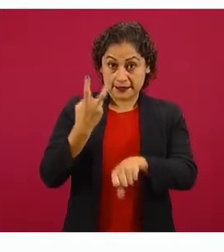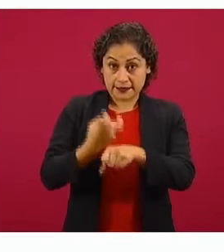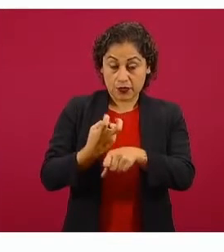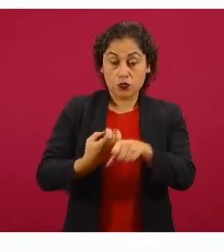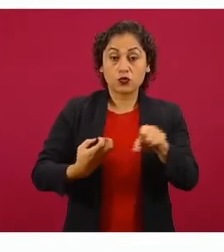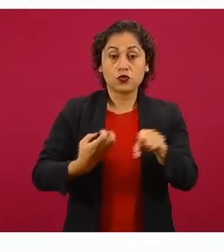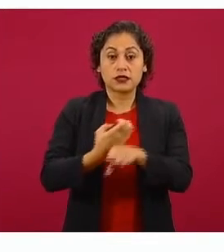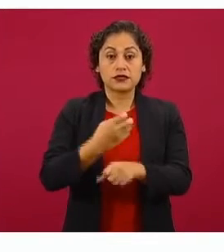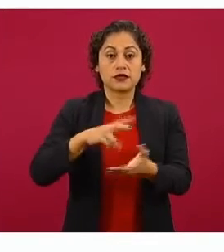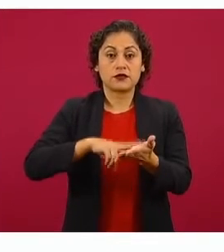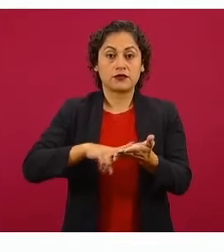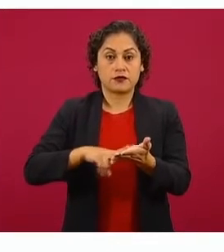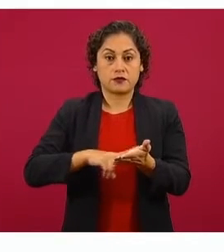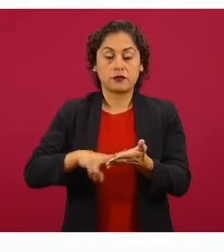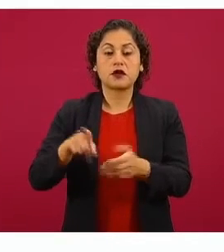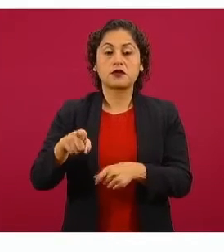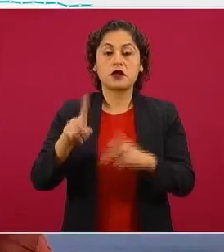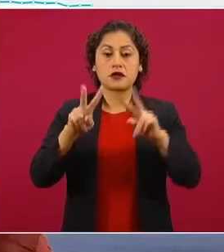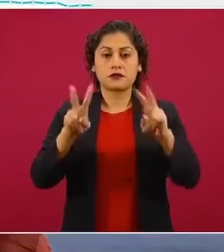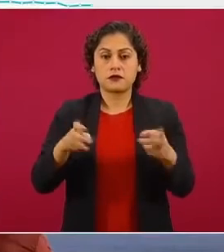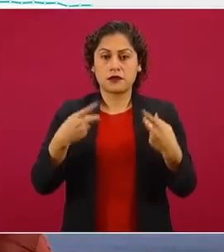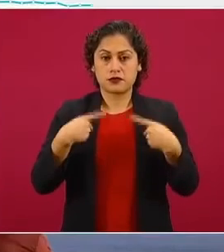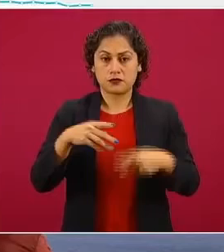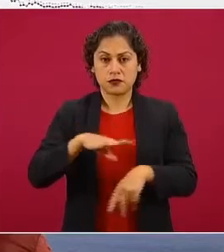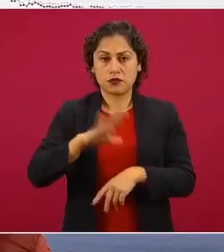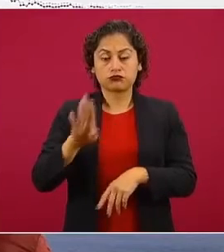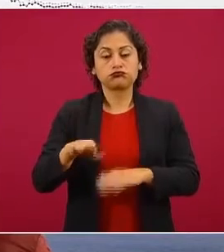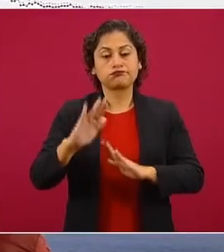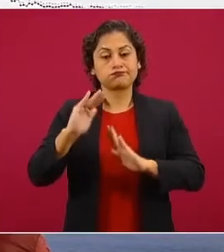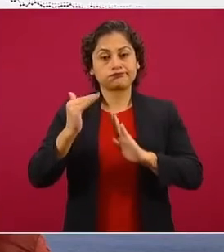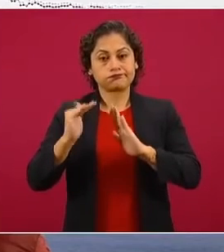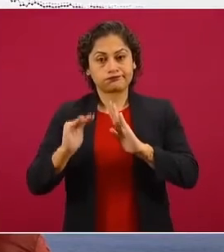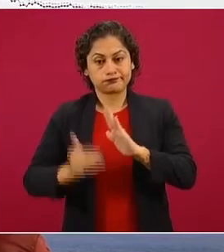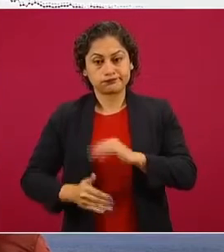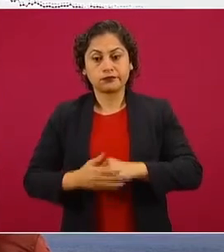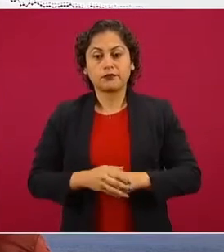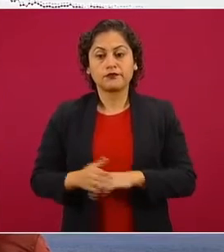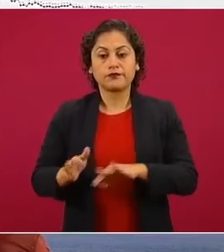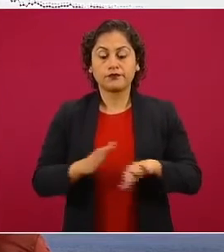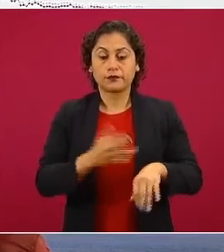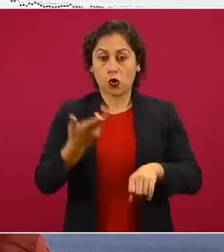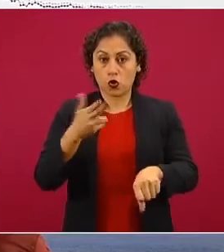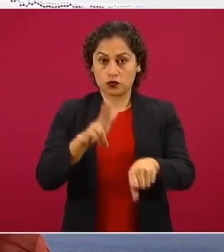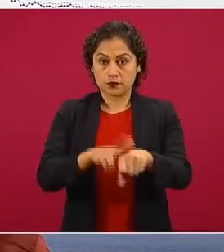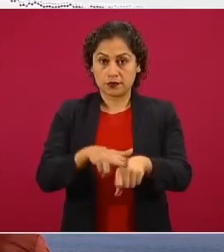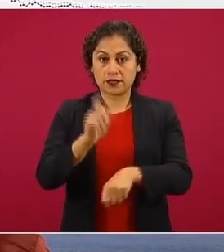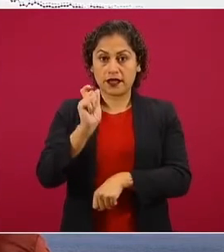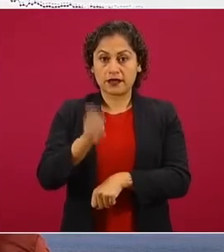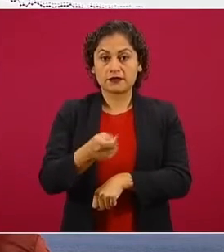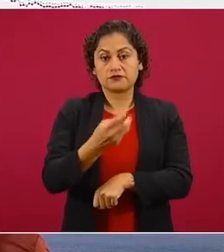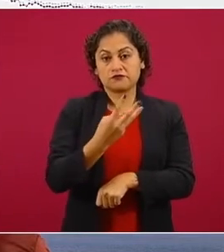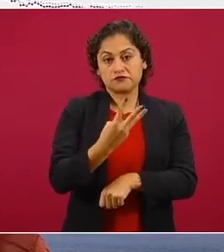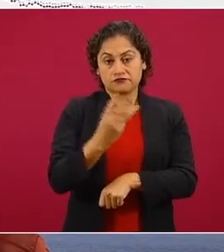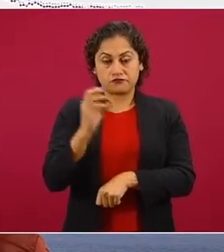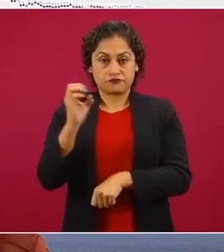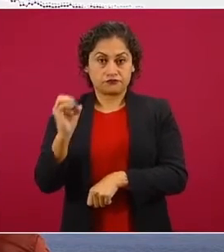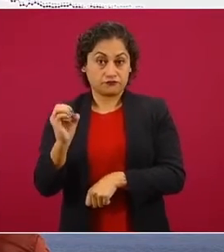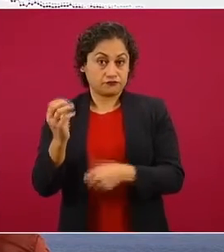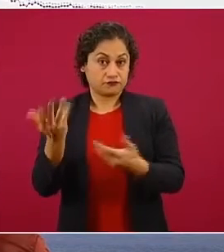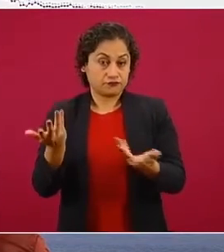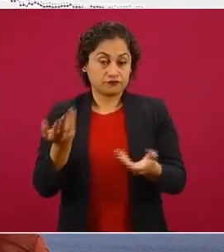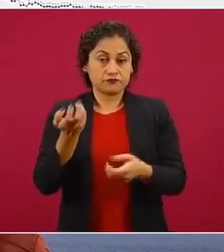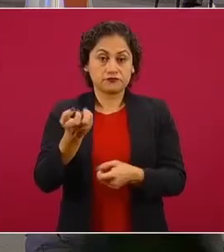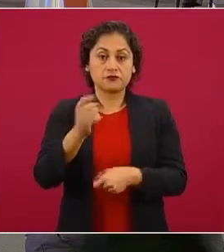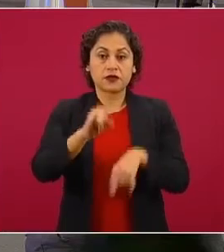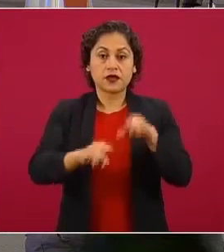semáforo verde y las defunciones también a la baja. La siguiente, la hospitalización es mínima, 3 y 0 de ocupación